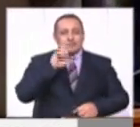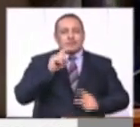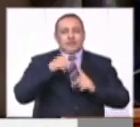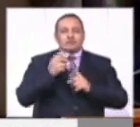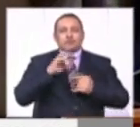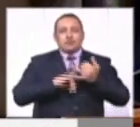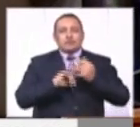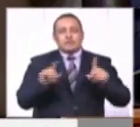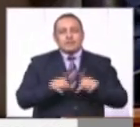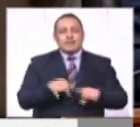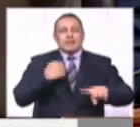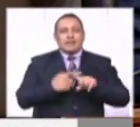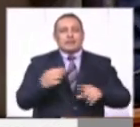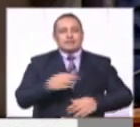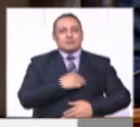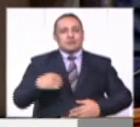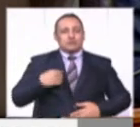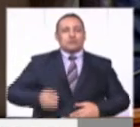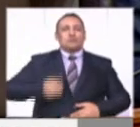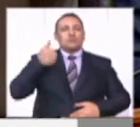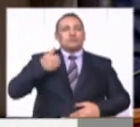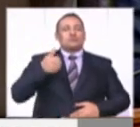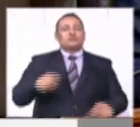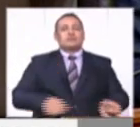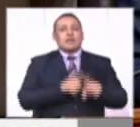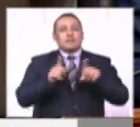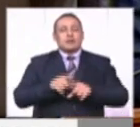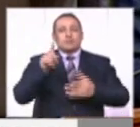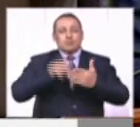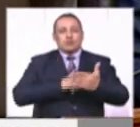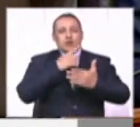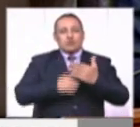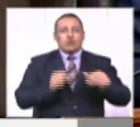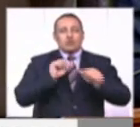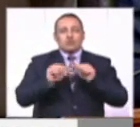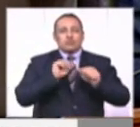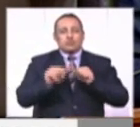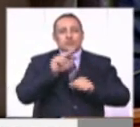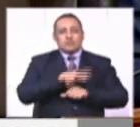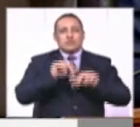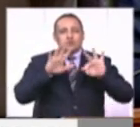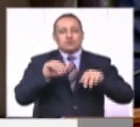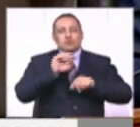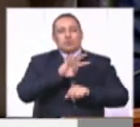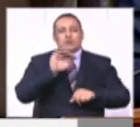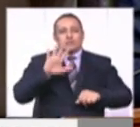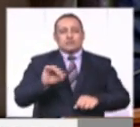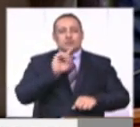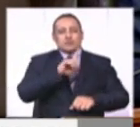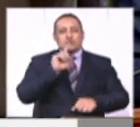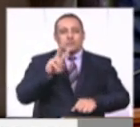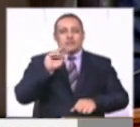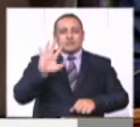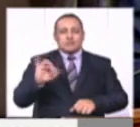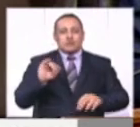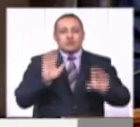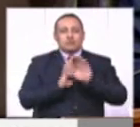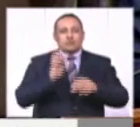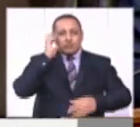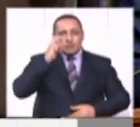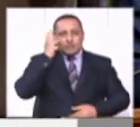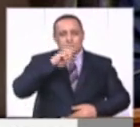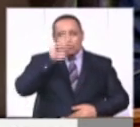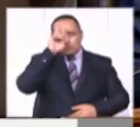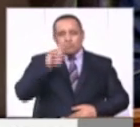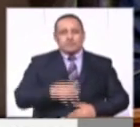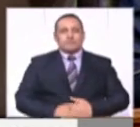Vázquez expresidente del Consejo de ministros por infracción a los artículos 38 45 y 125 de la constitución